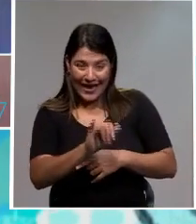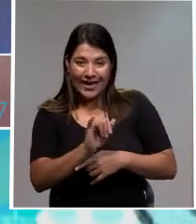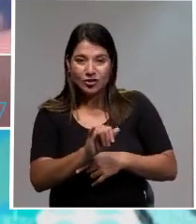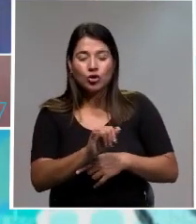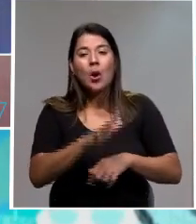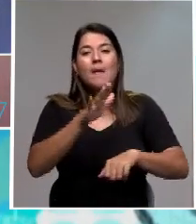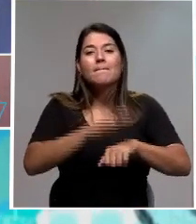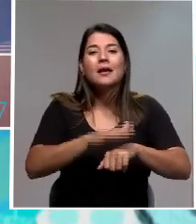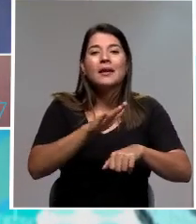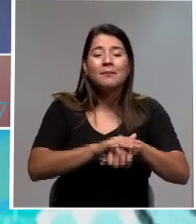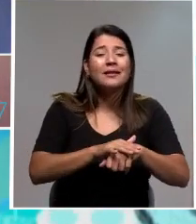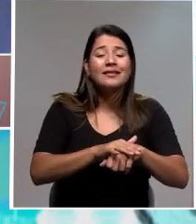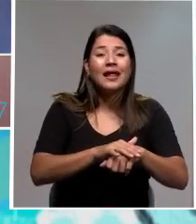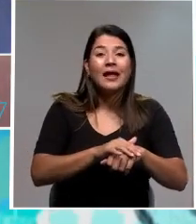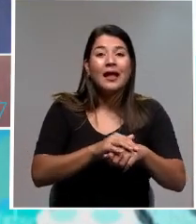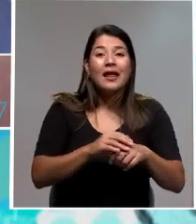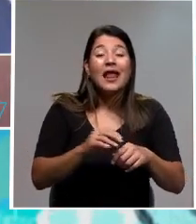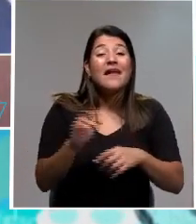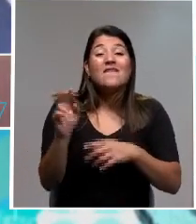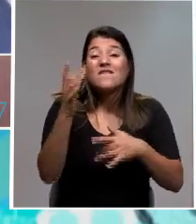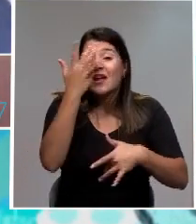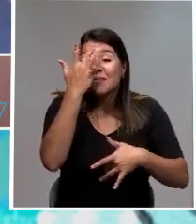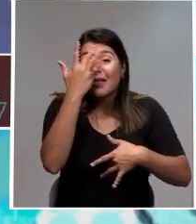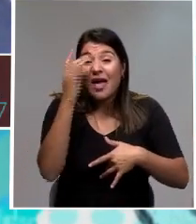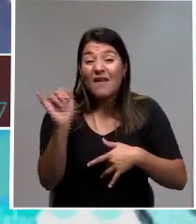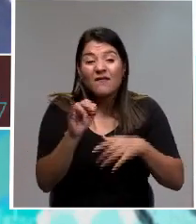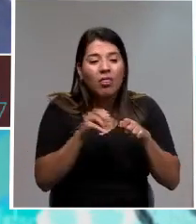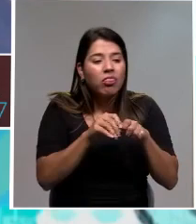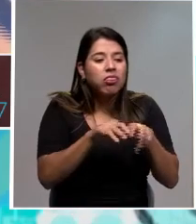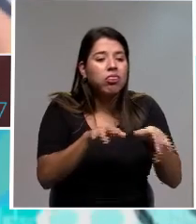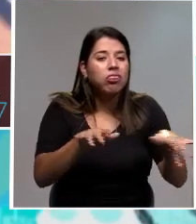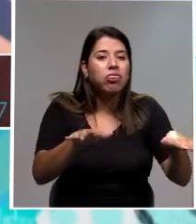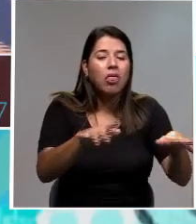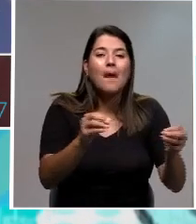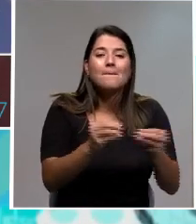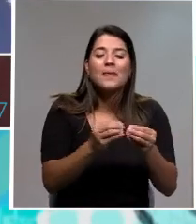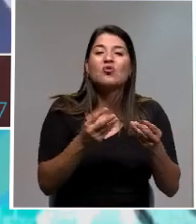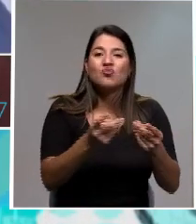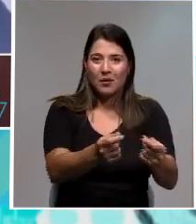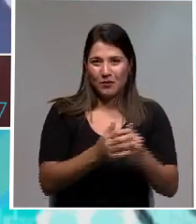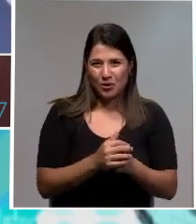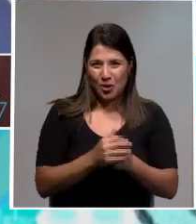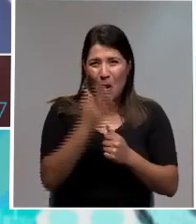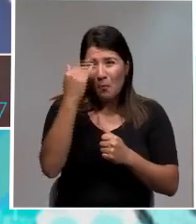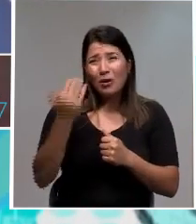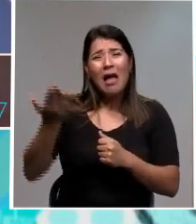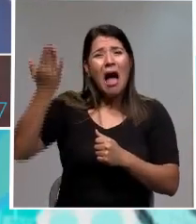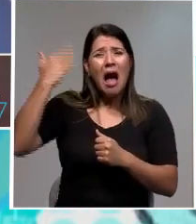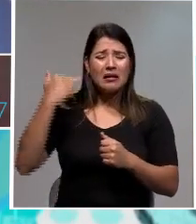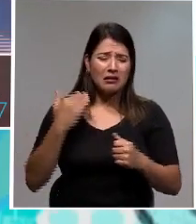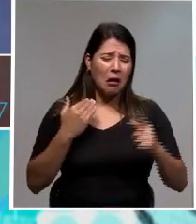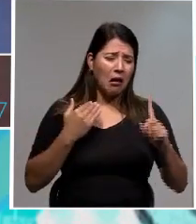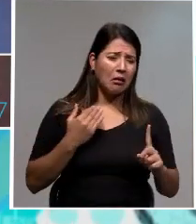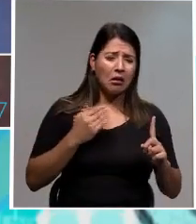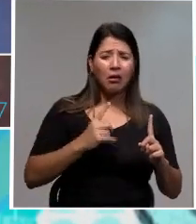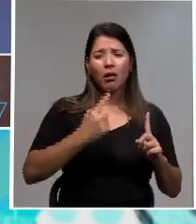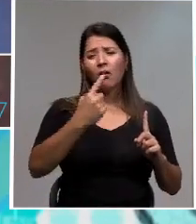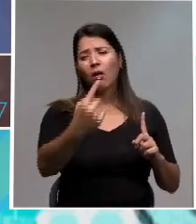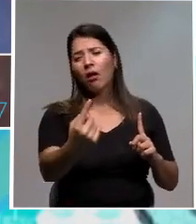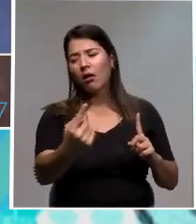permite la transmisión de las enfermedades infecciosas. La distancia entre personas dificulta la